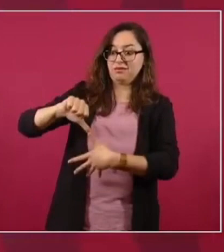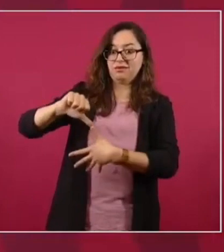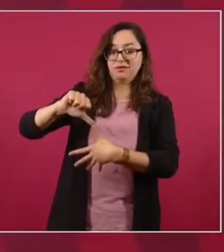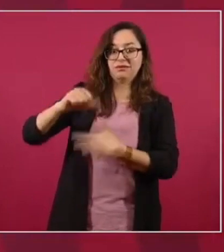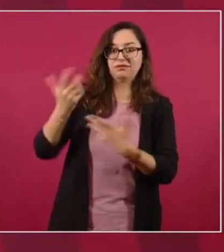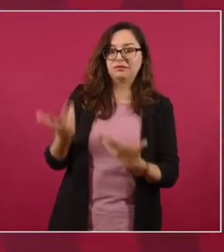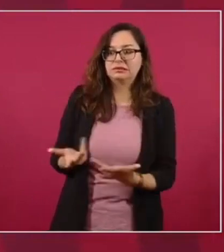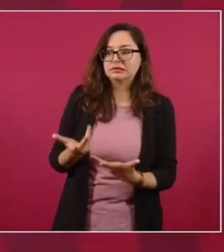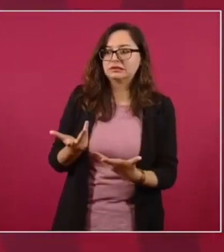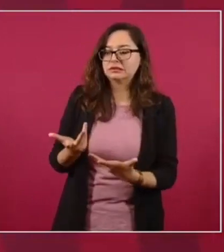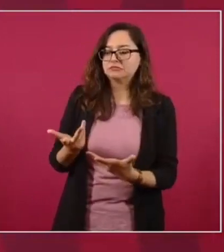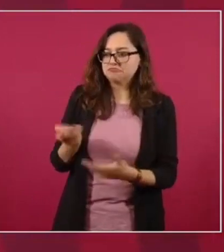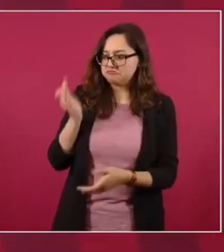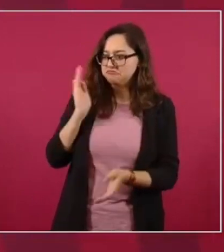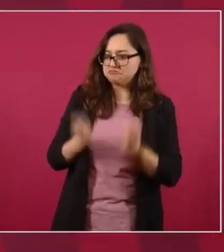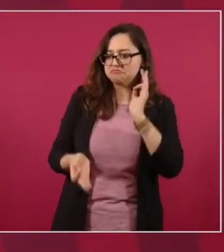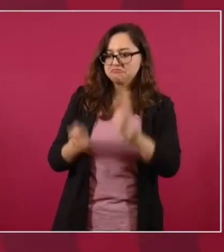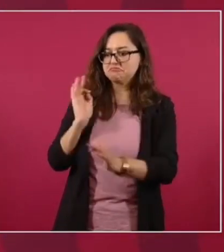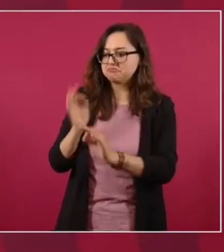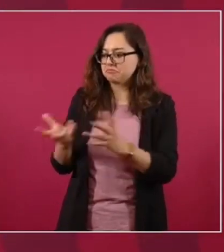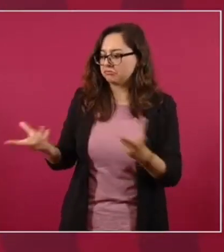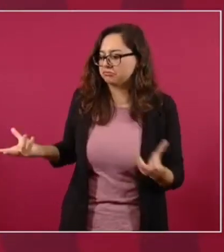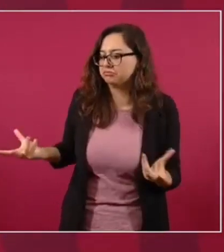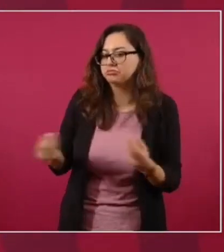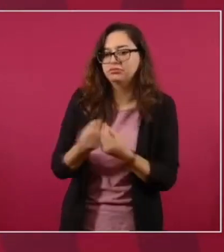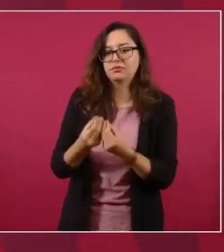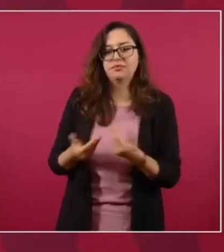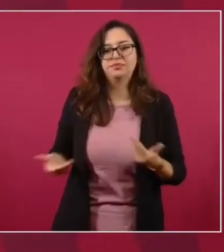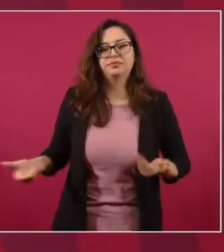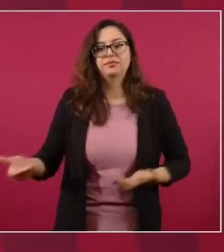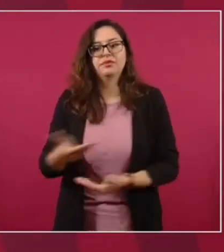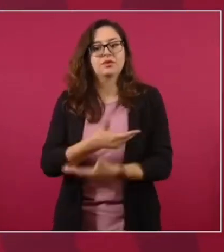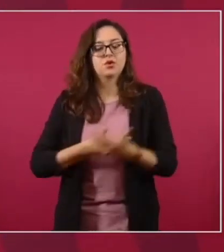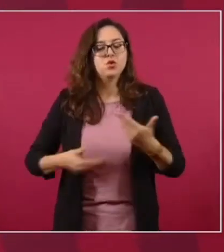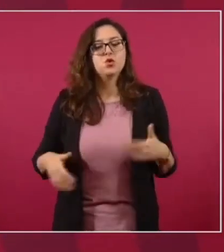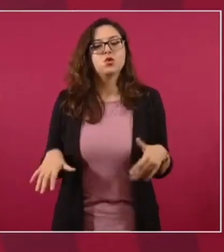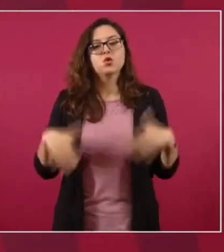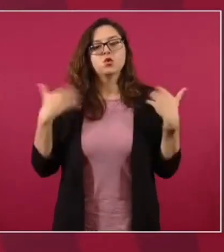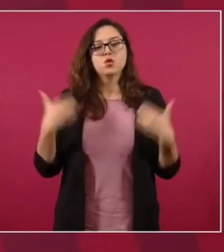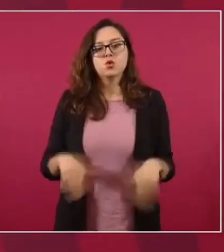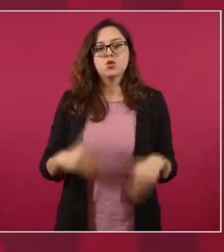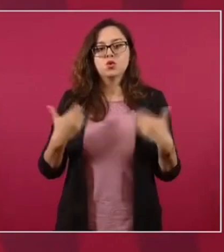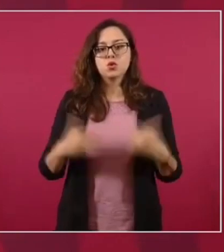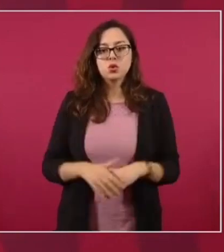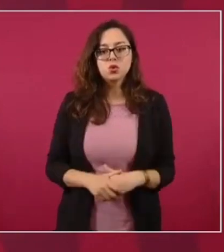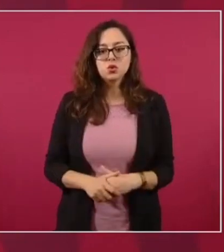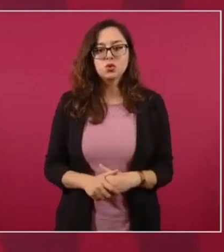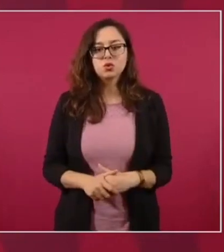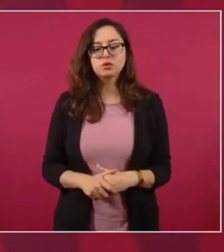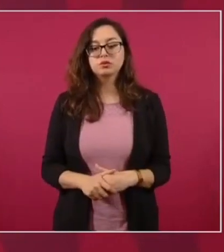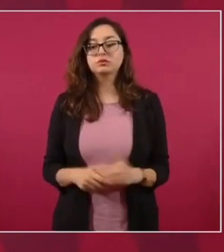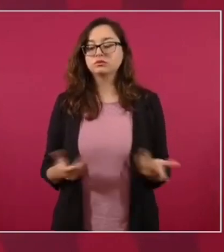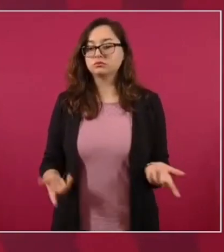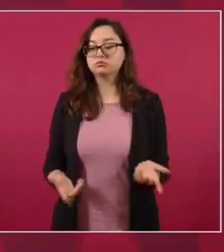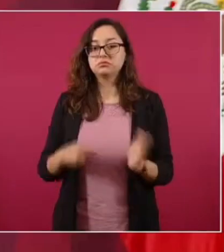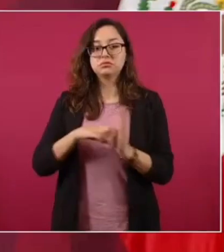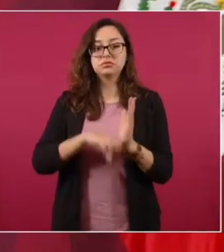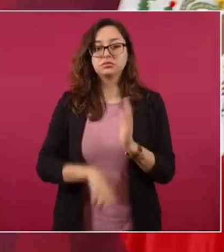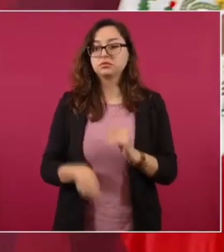que el pueblo de Brasil decide